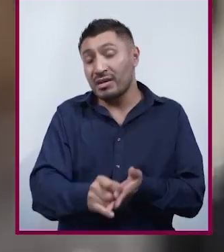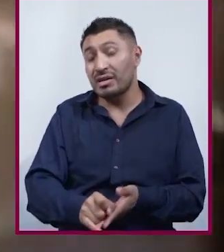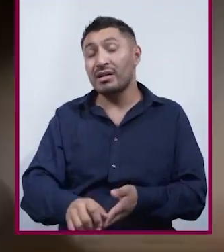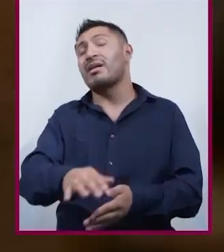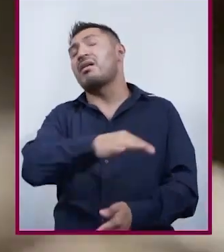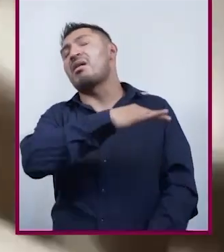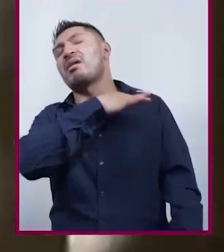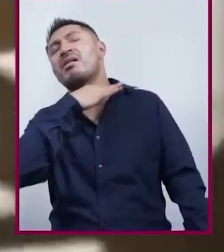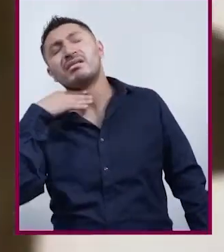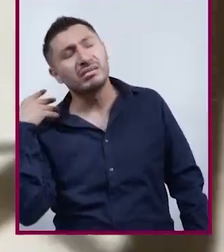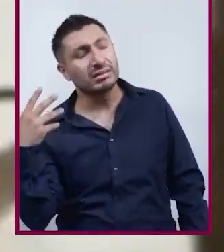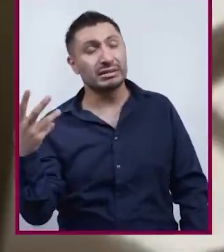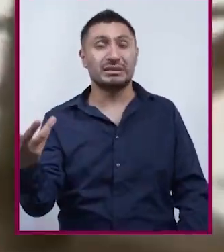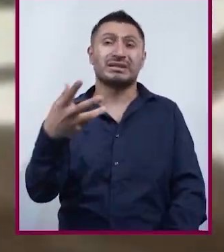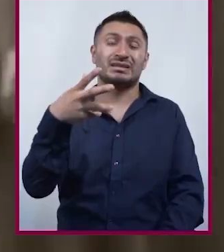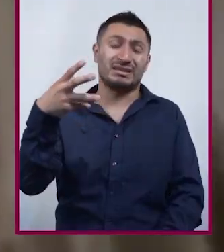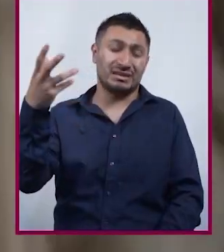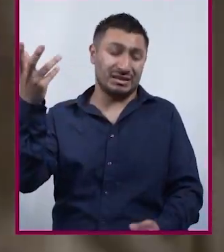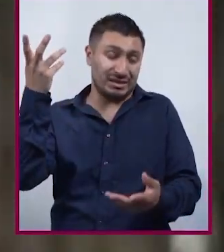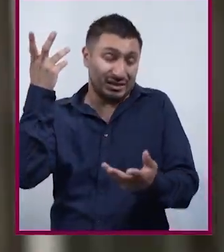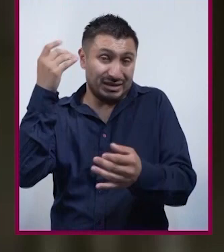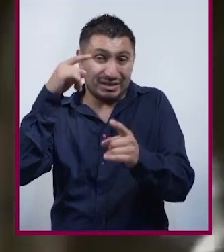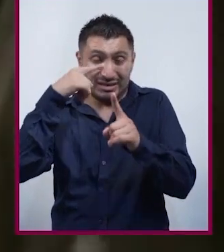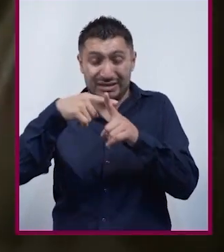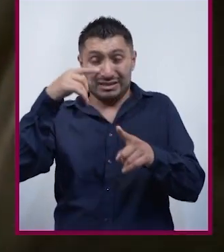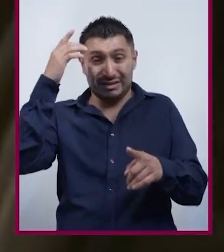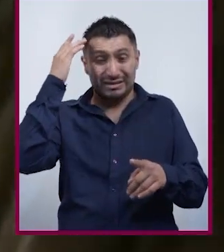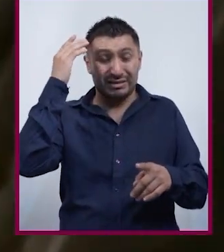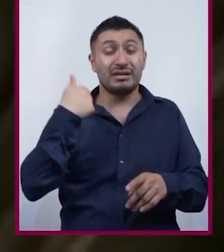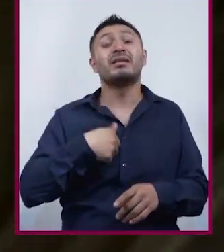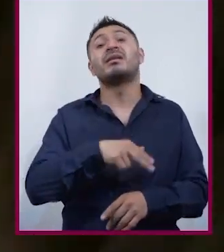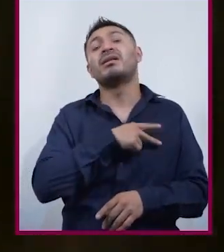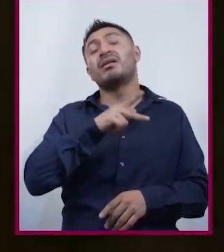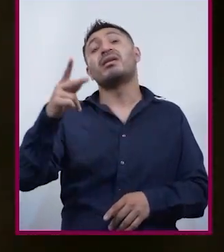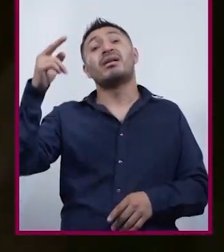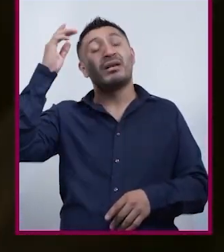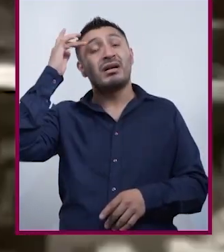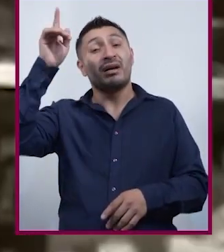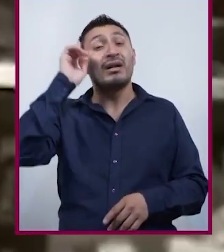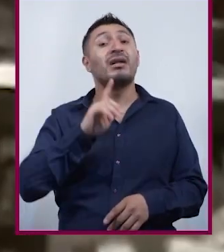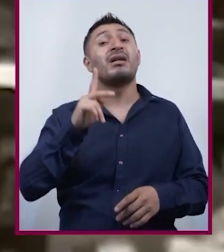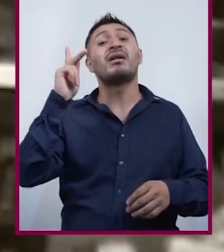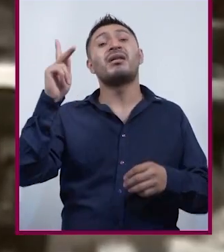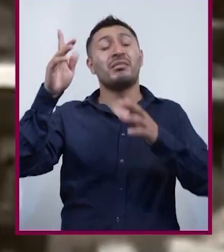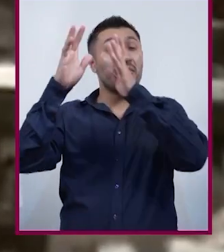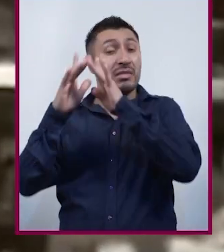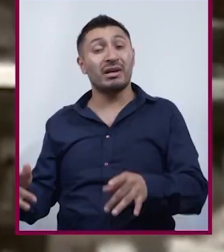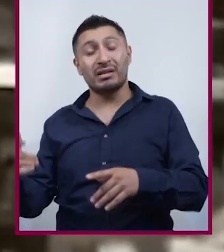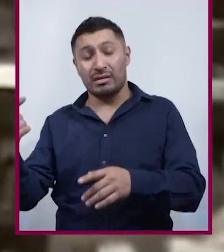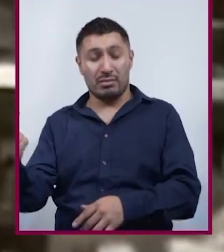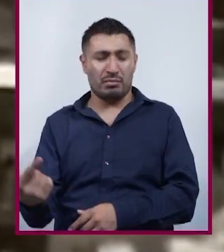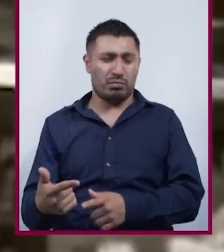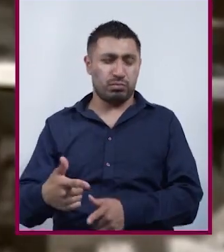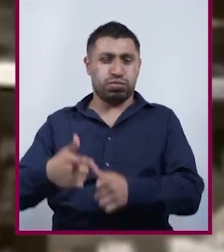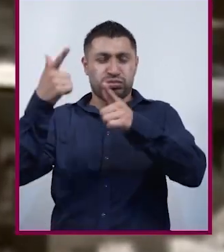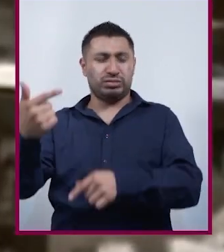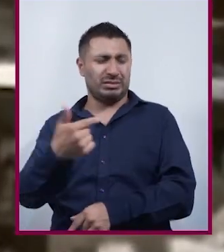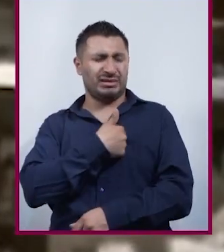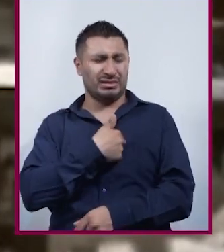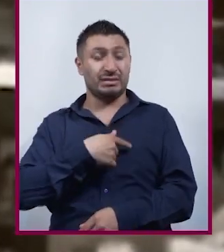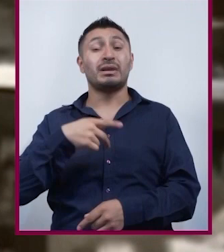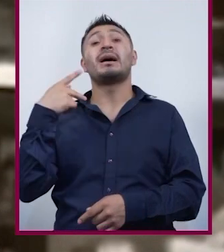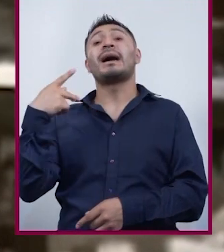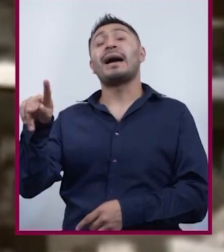mujer decidió suicidarse en la Catedral de Nuestra Señora de París, dándose un disparo en el corazón con la pistola que